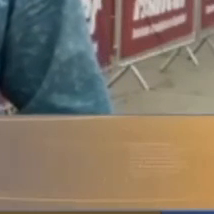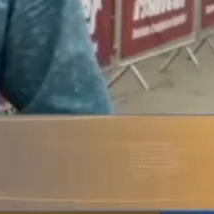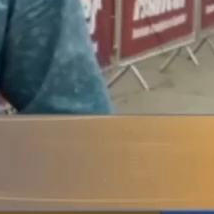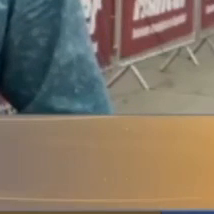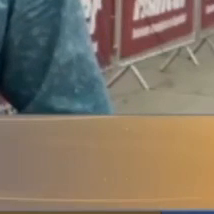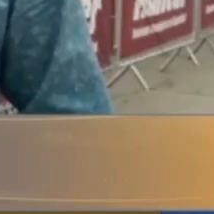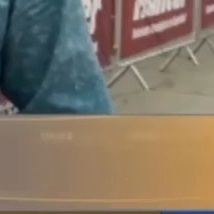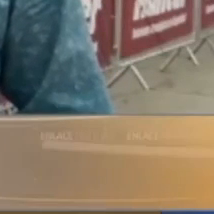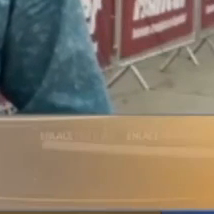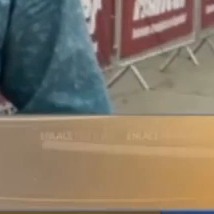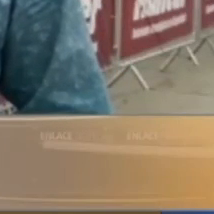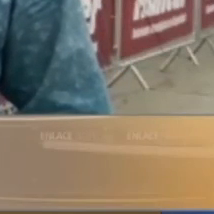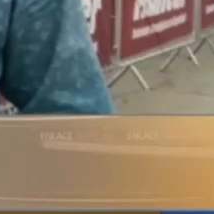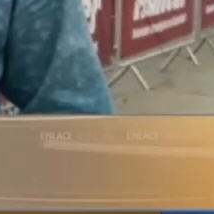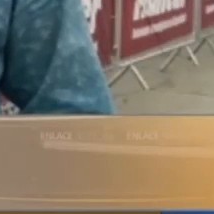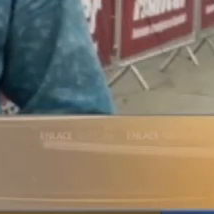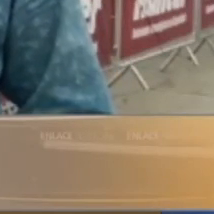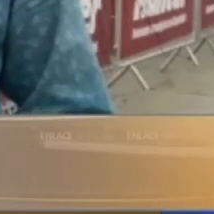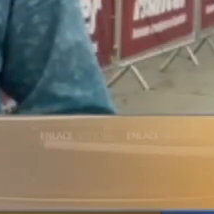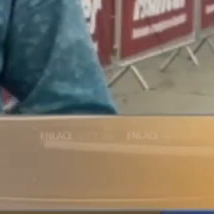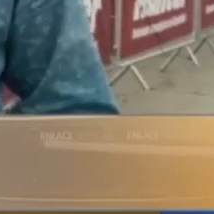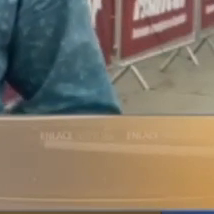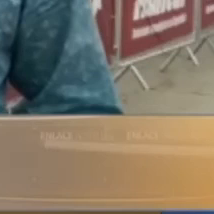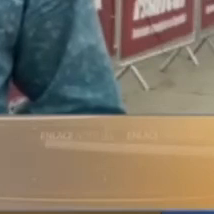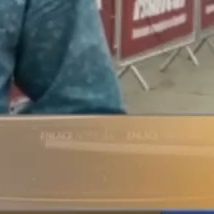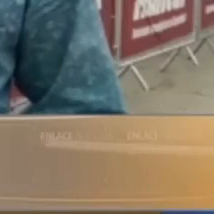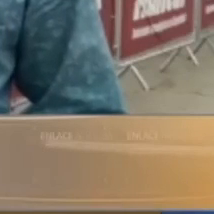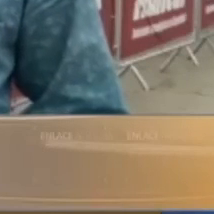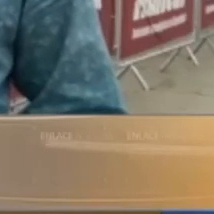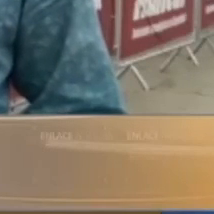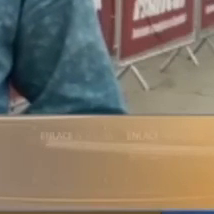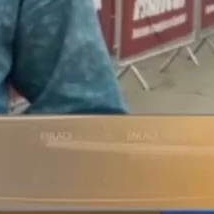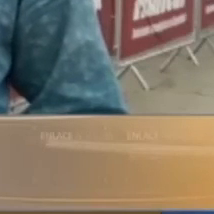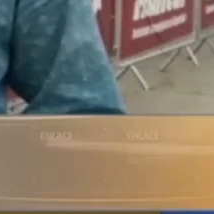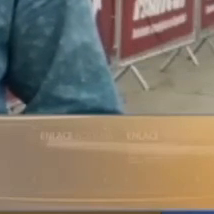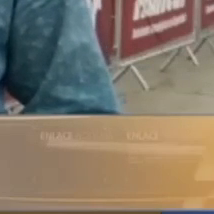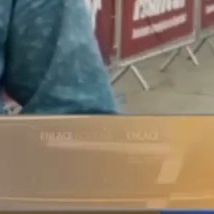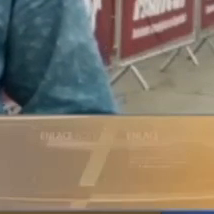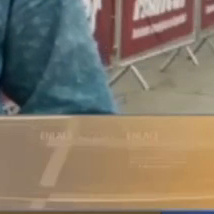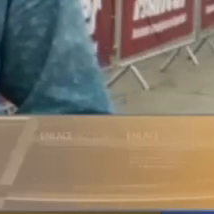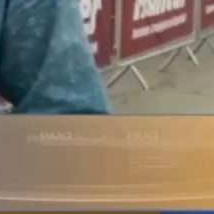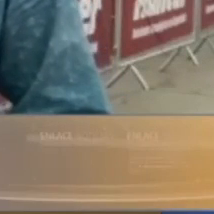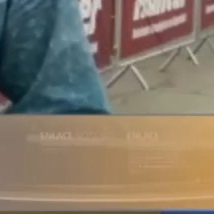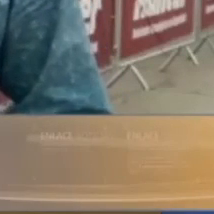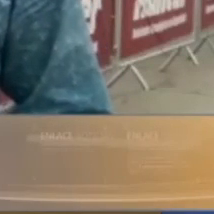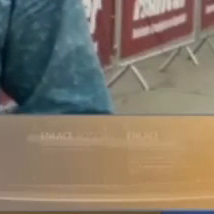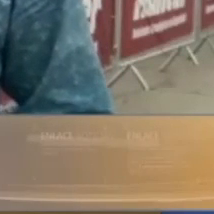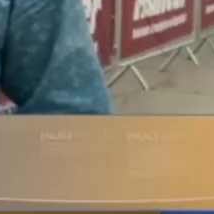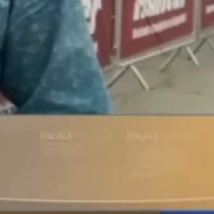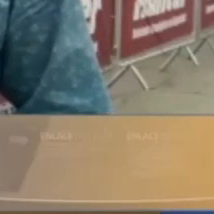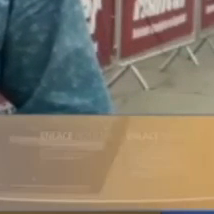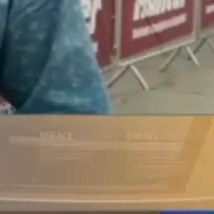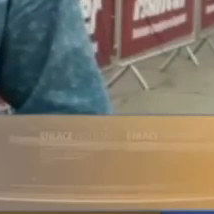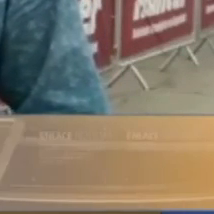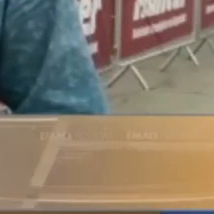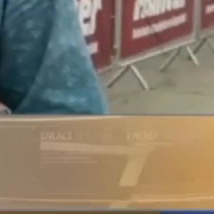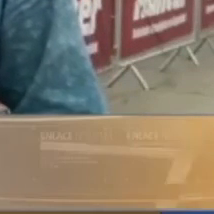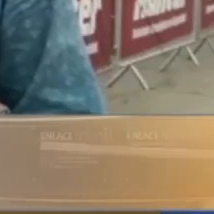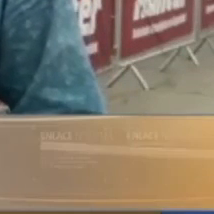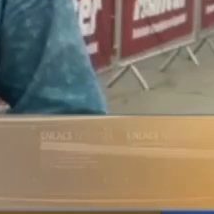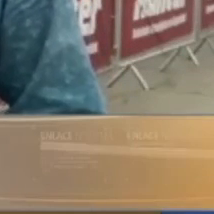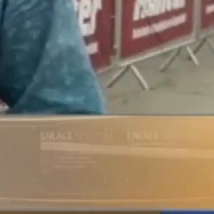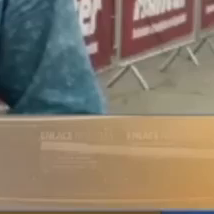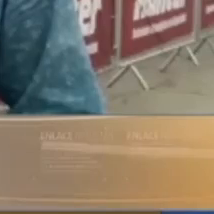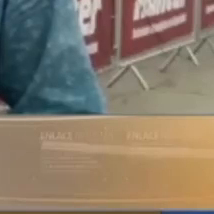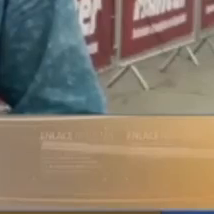a Lima, Perú, donde ya estamos ya ubicados. Esta noche a las 7:30 habla el profesor José Néstor Peckerman. Información